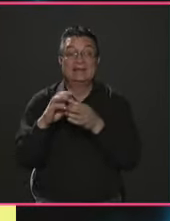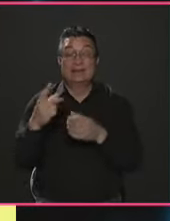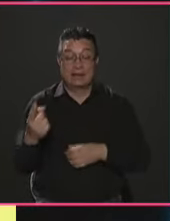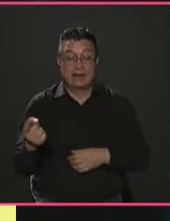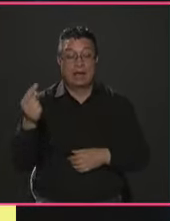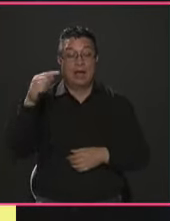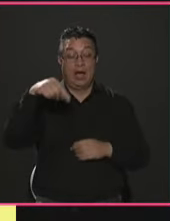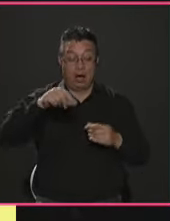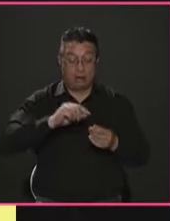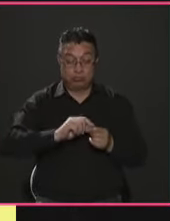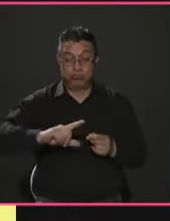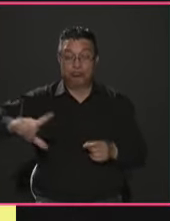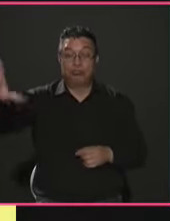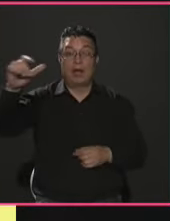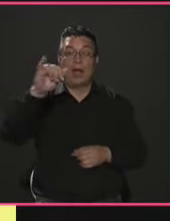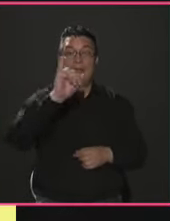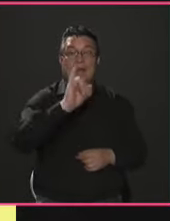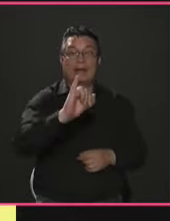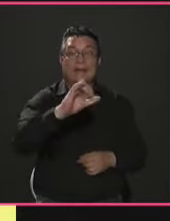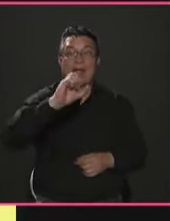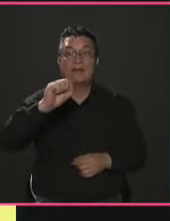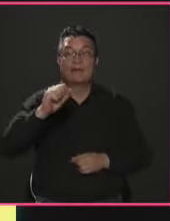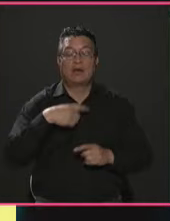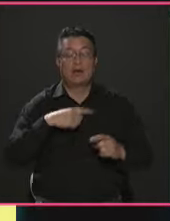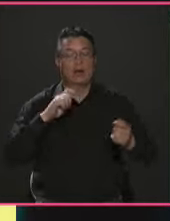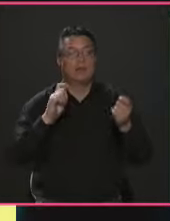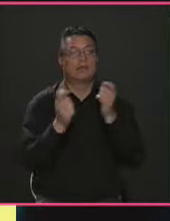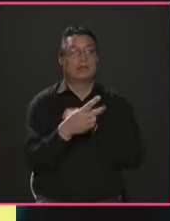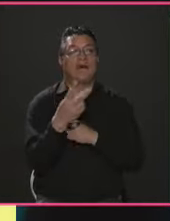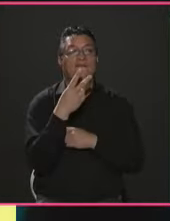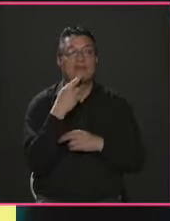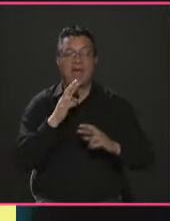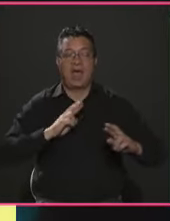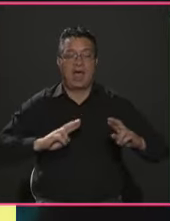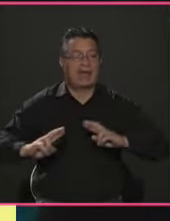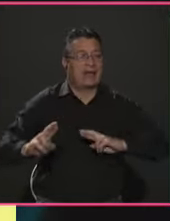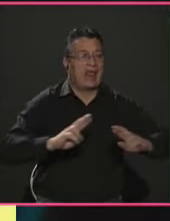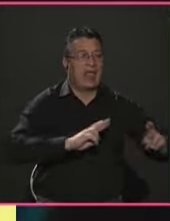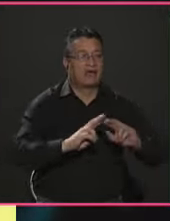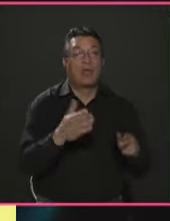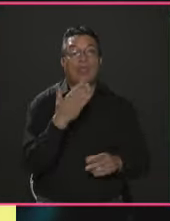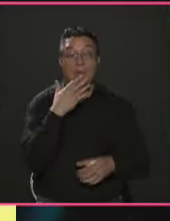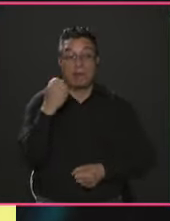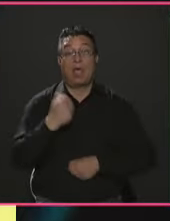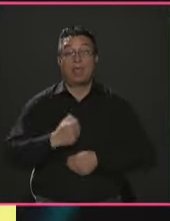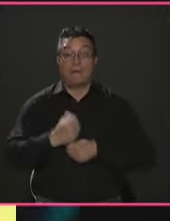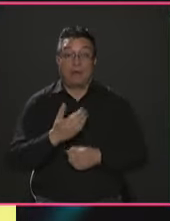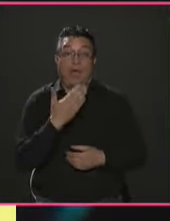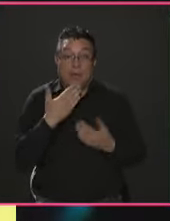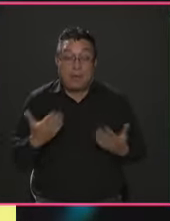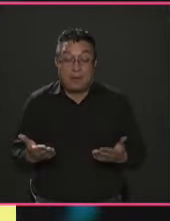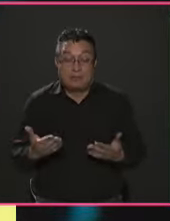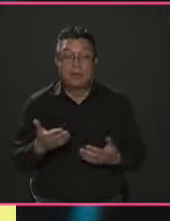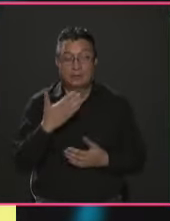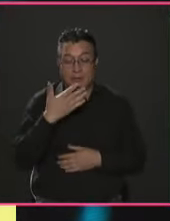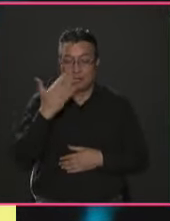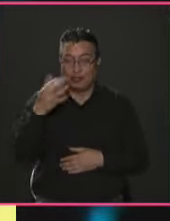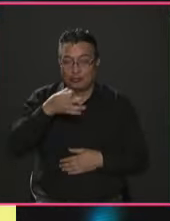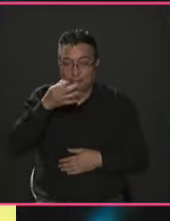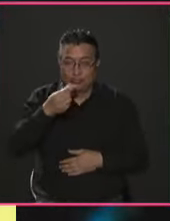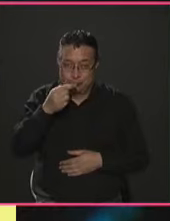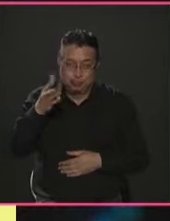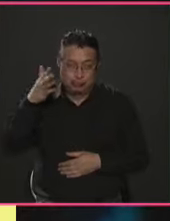de la Inteligencia artificial remueve nuestras vidas nuestras relaciones y por supuesto también nuestro trabajo lo escuchábamos Recién con Kate no es